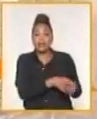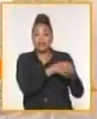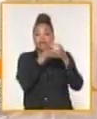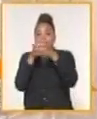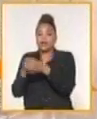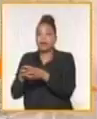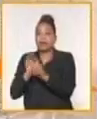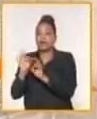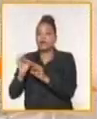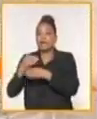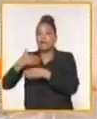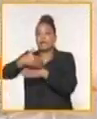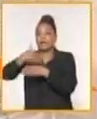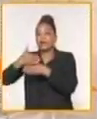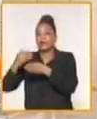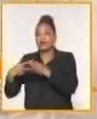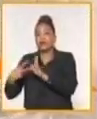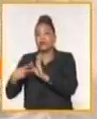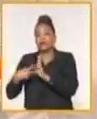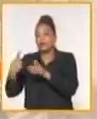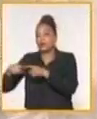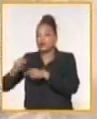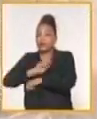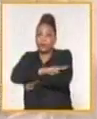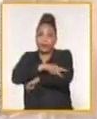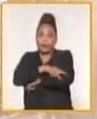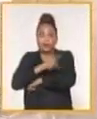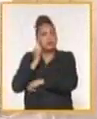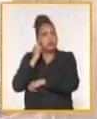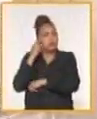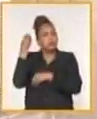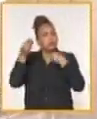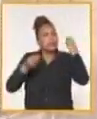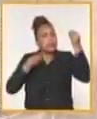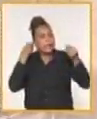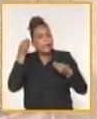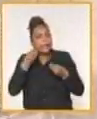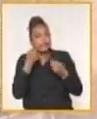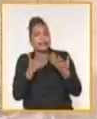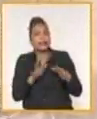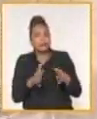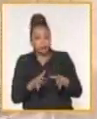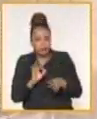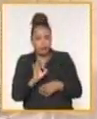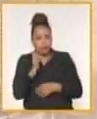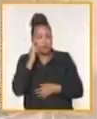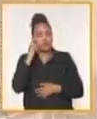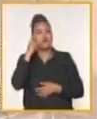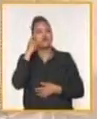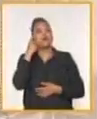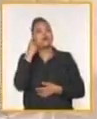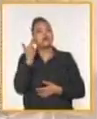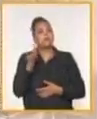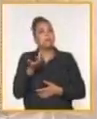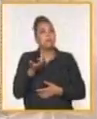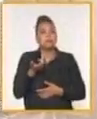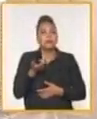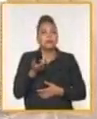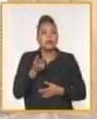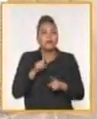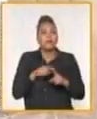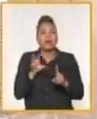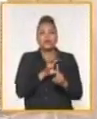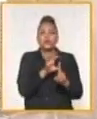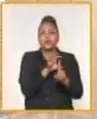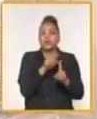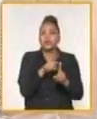con otros territorios. Esto es muy importante porque entonces tú analizas los temores, vamos a decir, así que tiene. Bueno, esta cosa de los